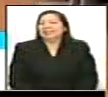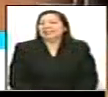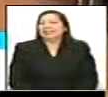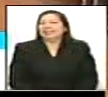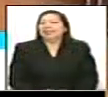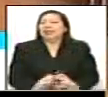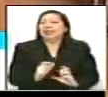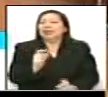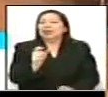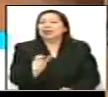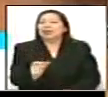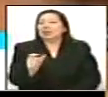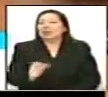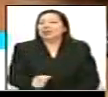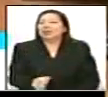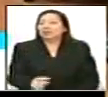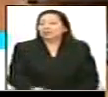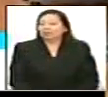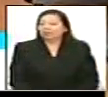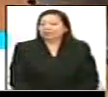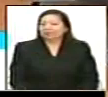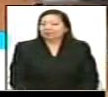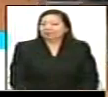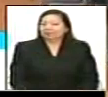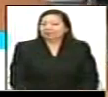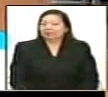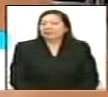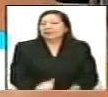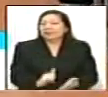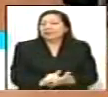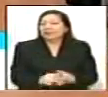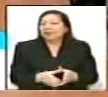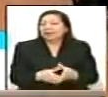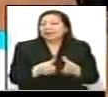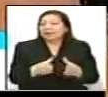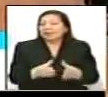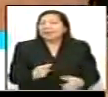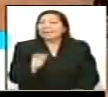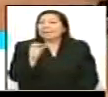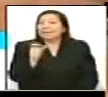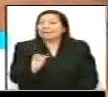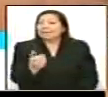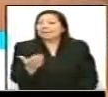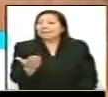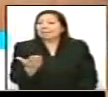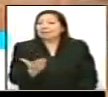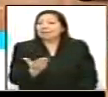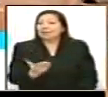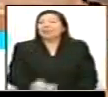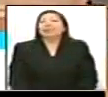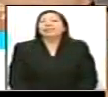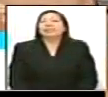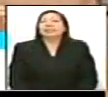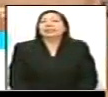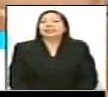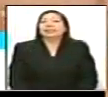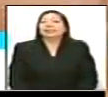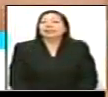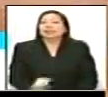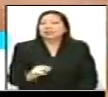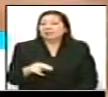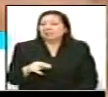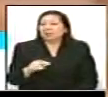los congresistas no es así. Y que la gran mayoría de pedidos de levantamiento de la